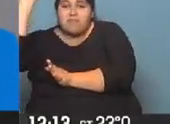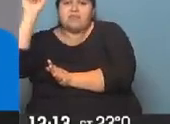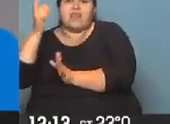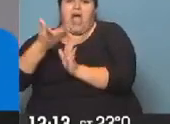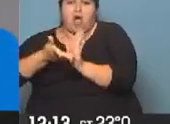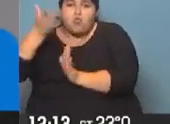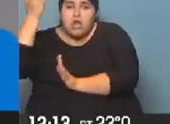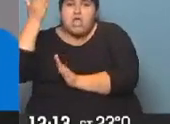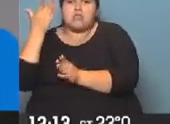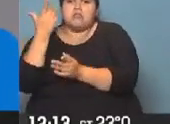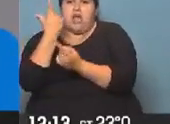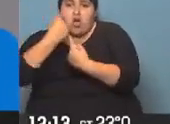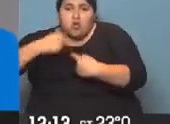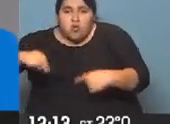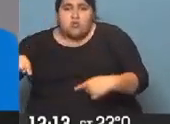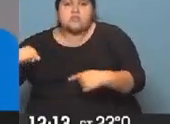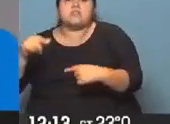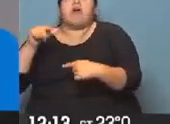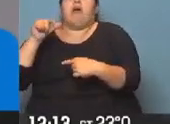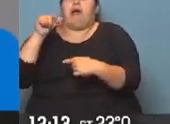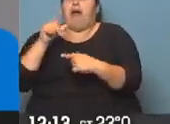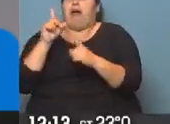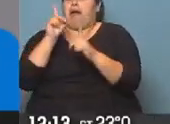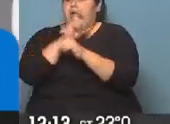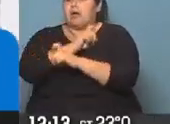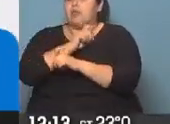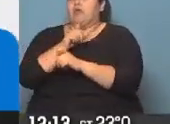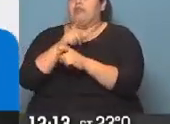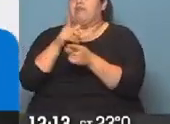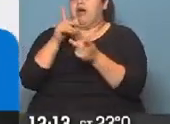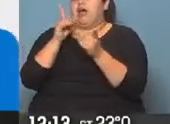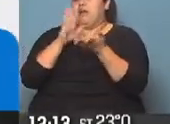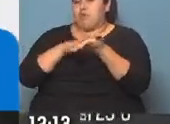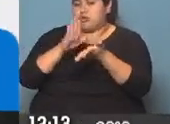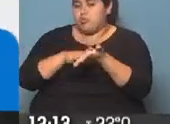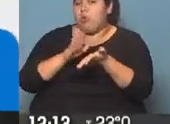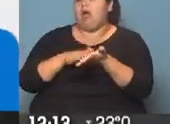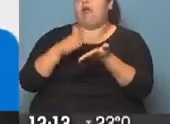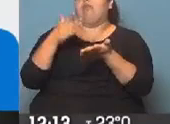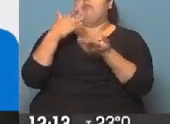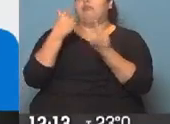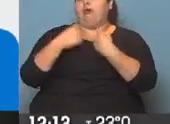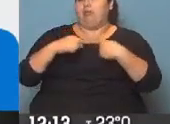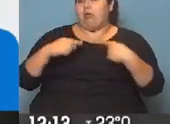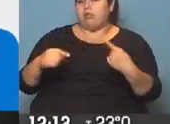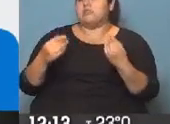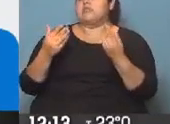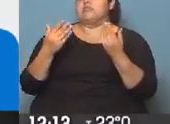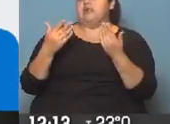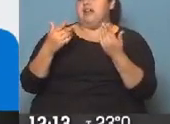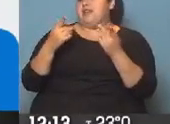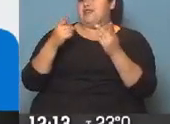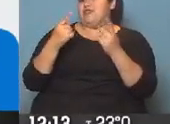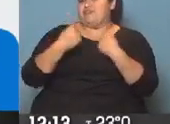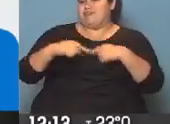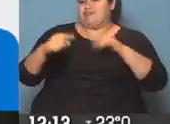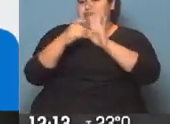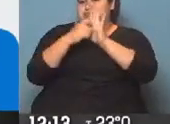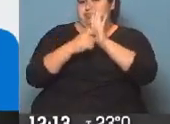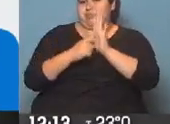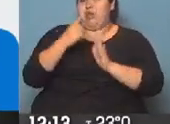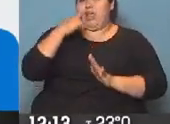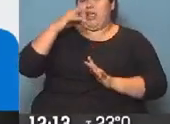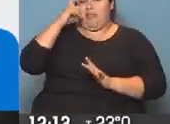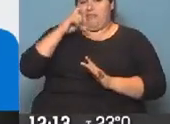donde podemos tener más dificultades presupuestarias, dificultades en el mercado de trabajo, datos oficiales que publicó el INDEC que tiene que